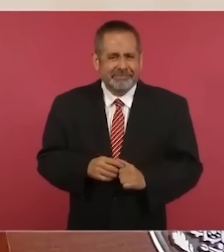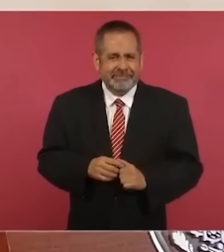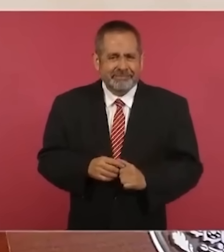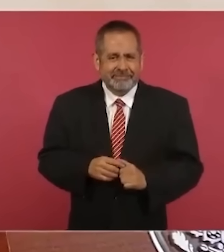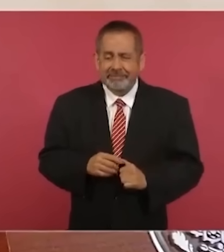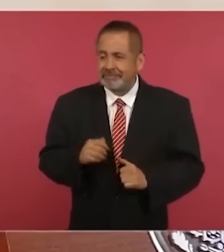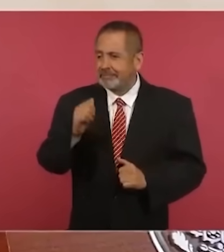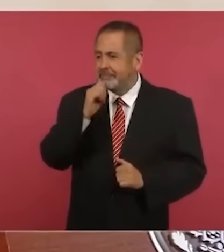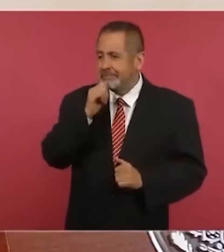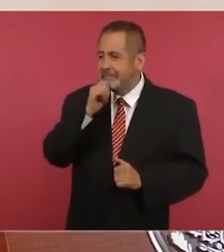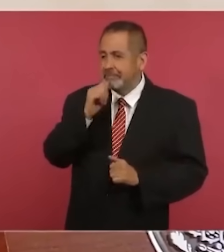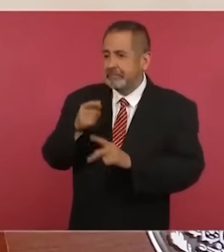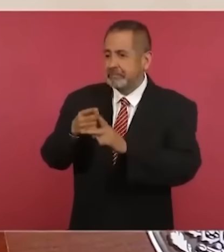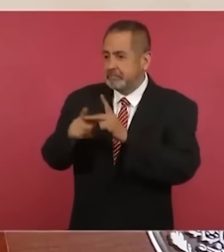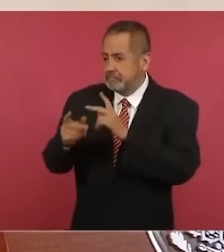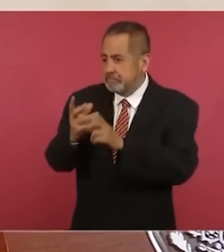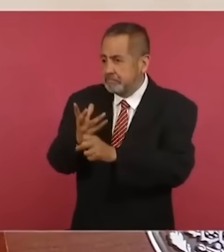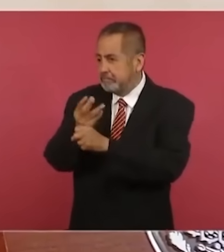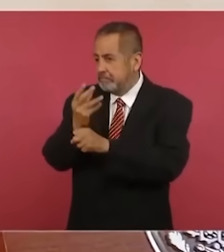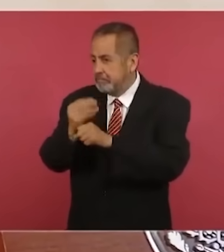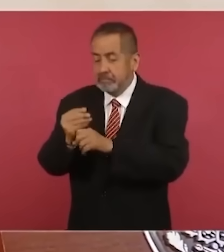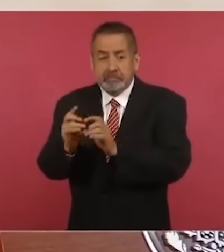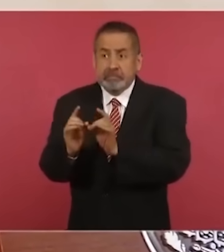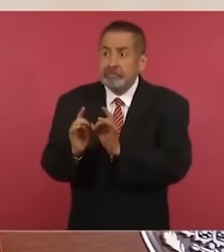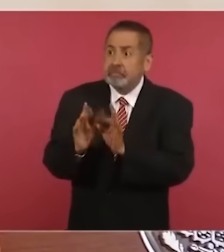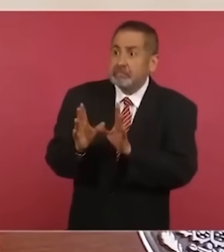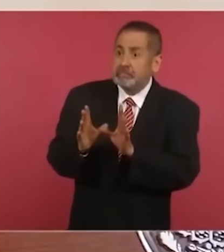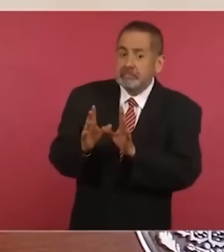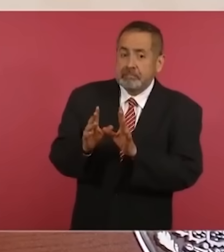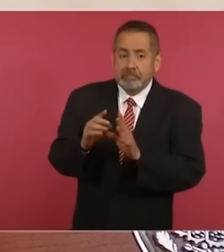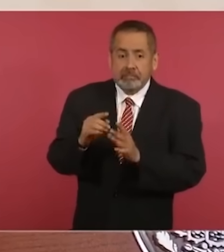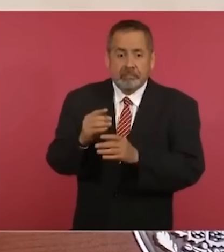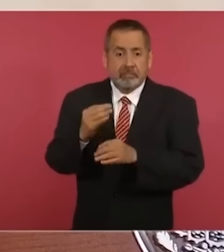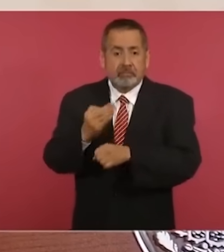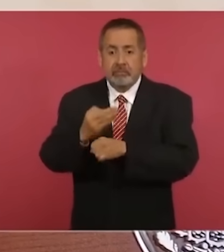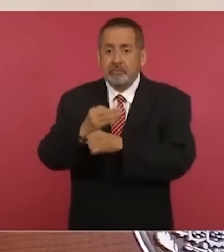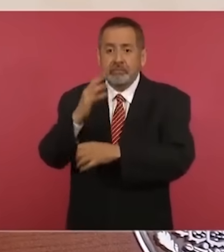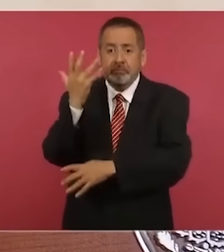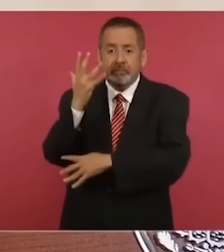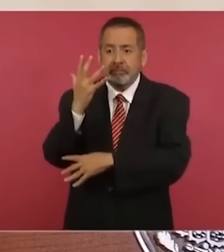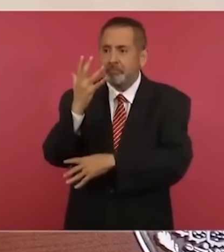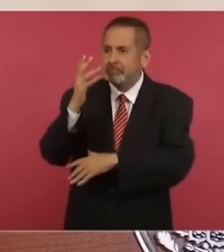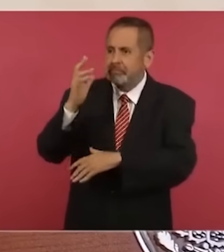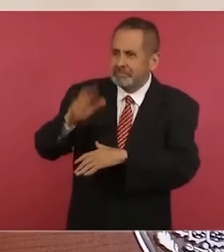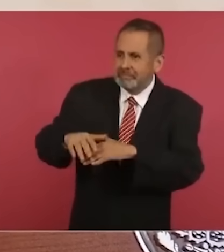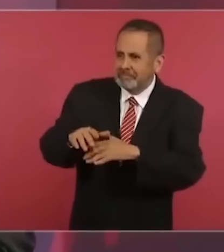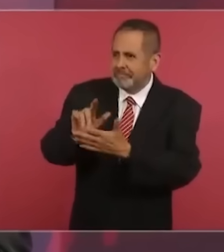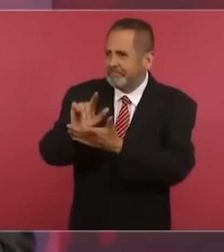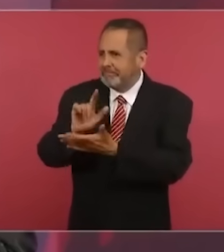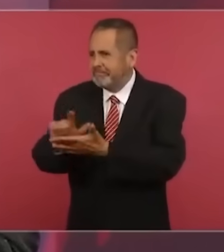han iniciado las acciones? Estamos levantando los árboles, estamos